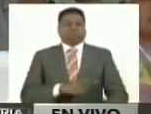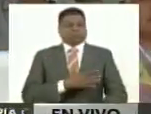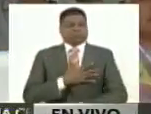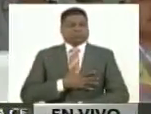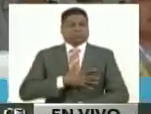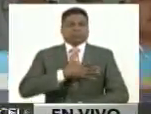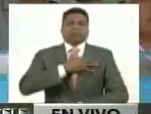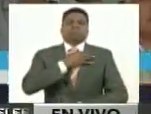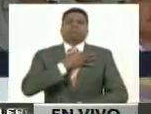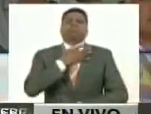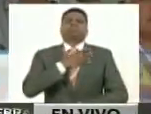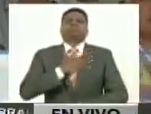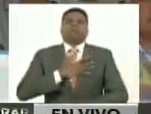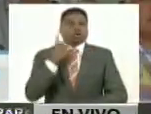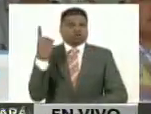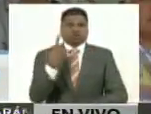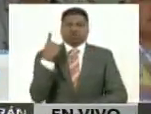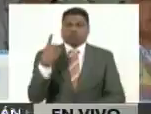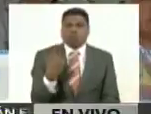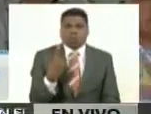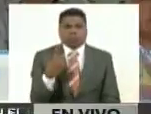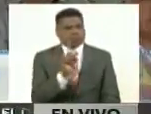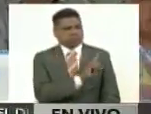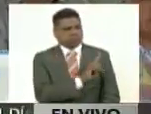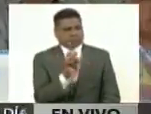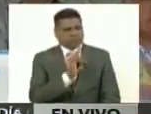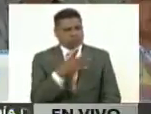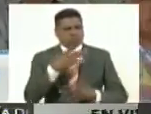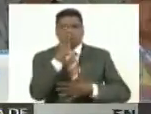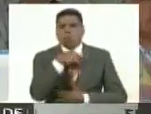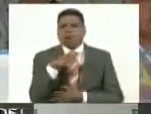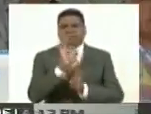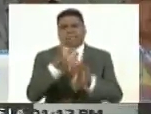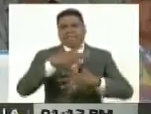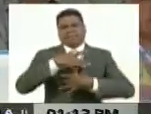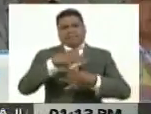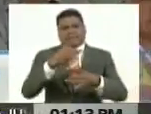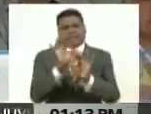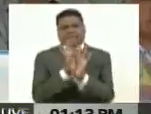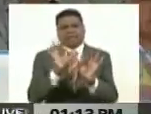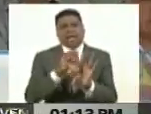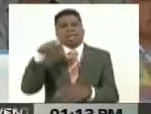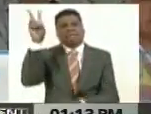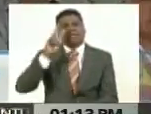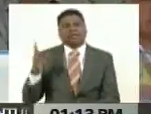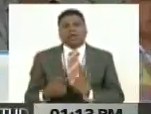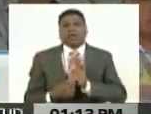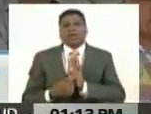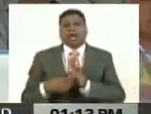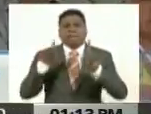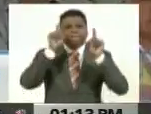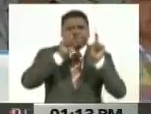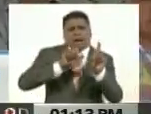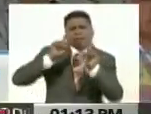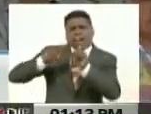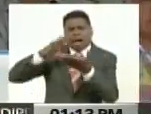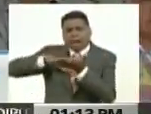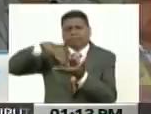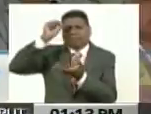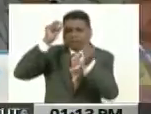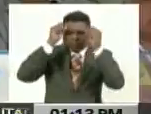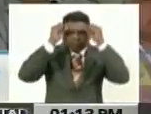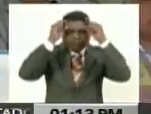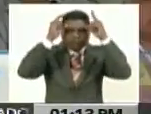No había en verdad interés alguno en que Venezuela se formara, los venezolanos y las venezolanas se